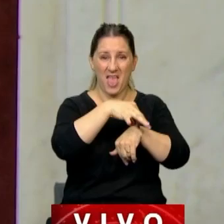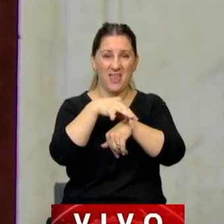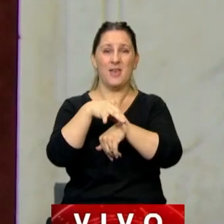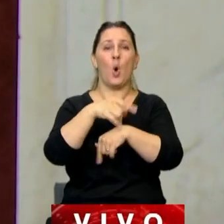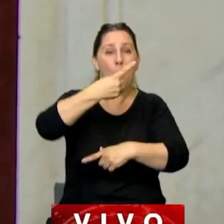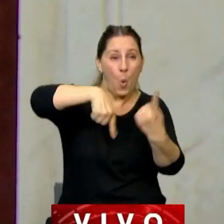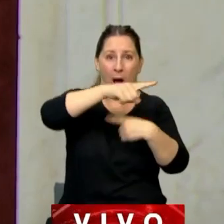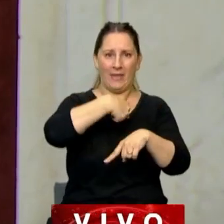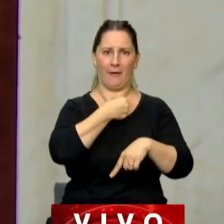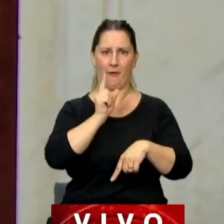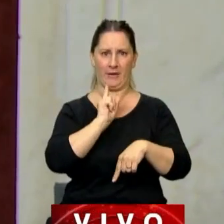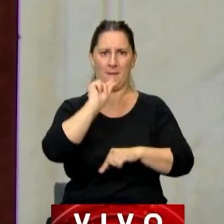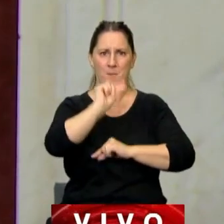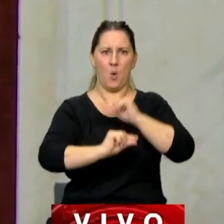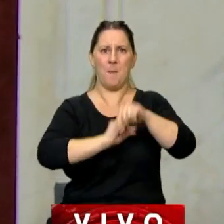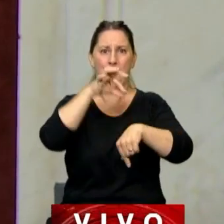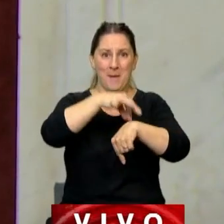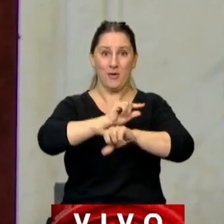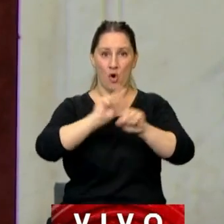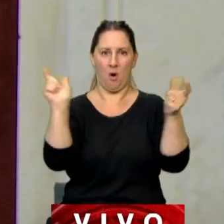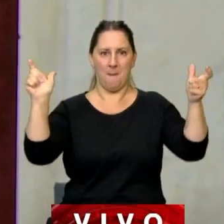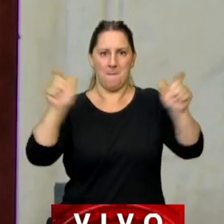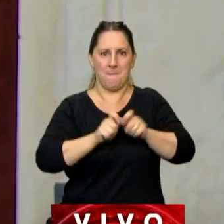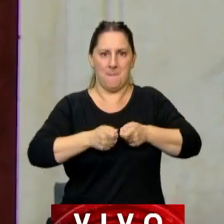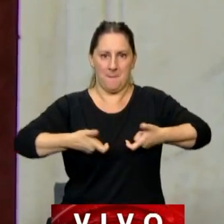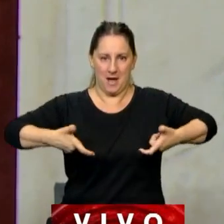médicos que quieran hacer guardias. Pero